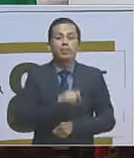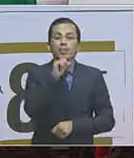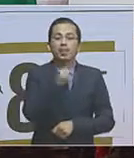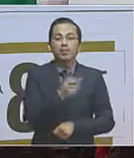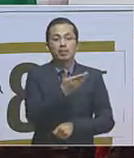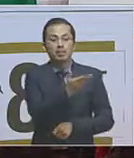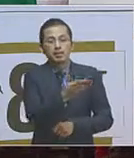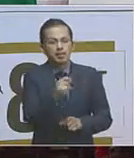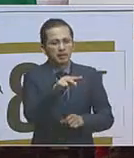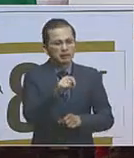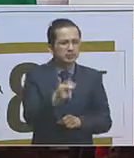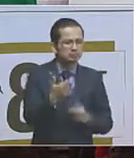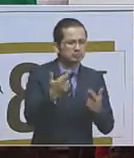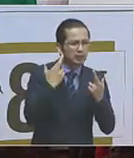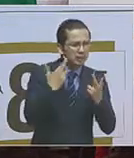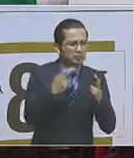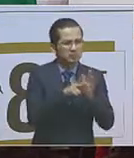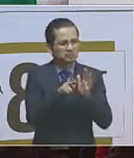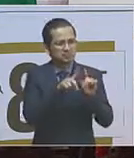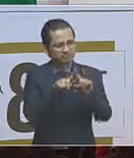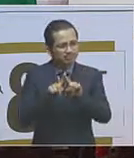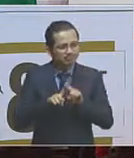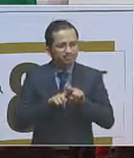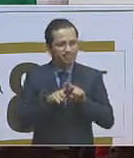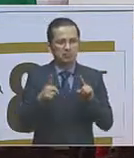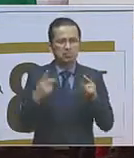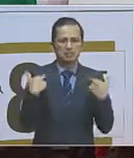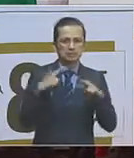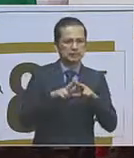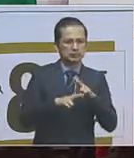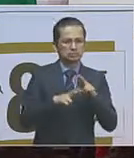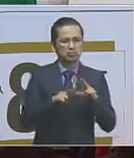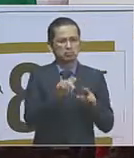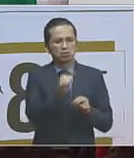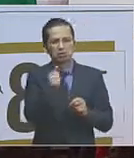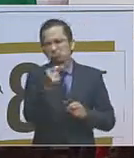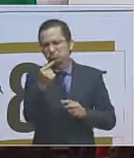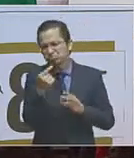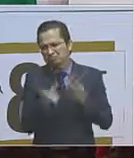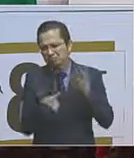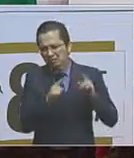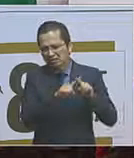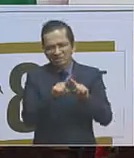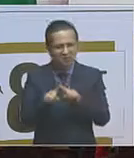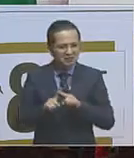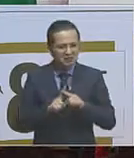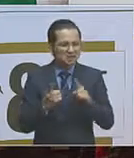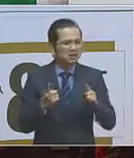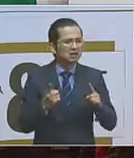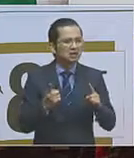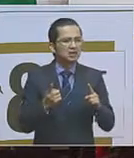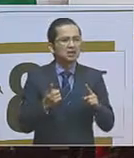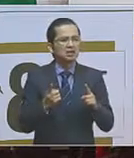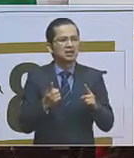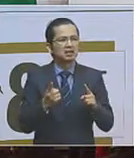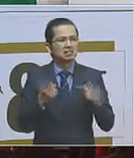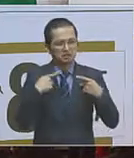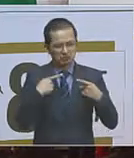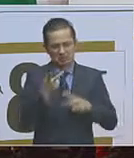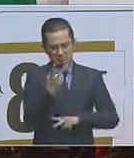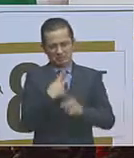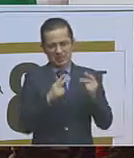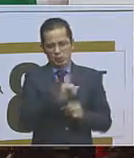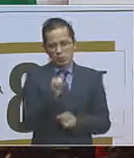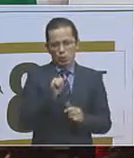académicos y demás integrantes de muy diversas espacios de